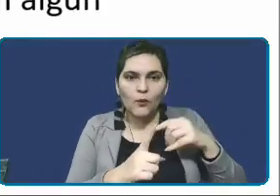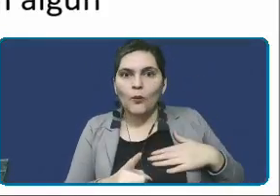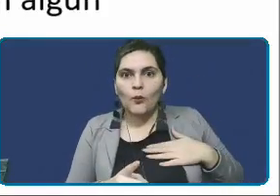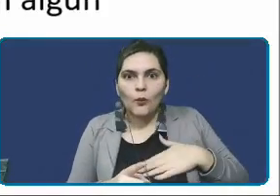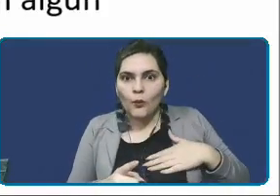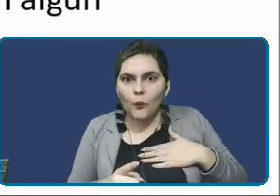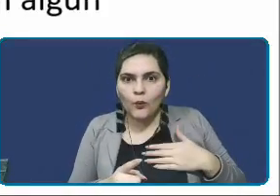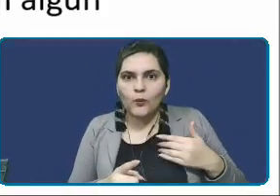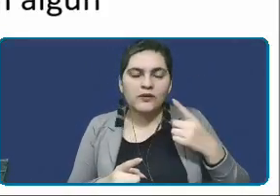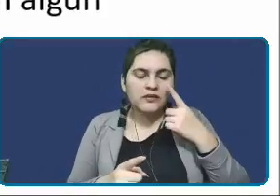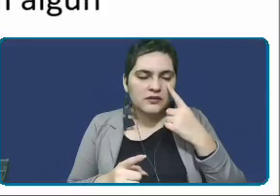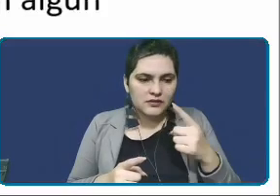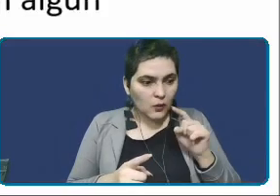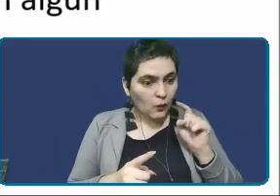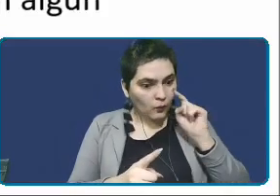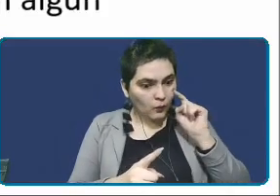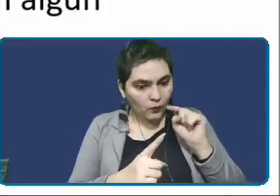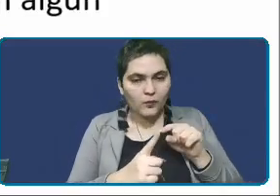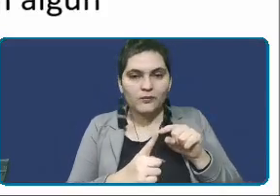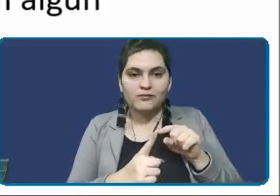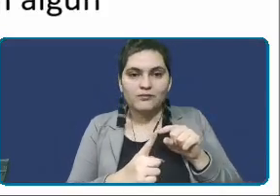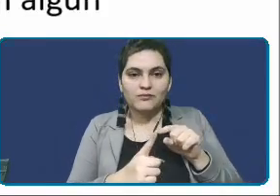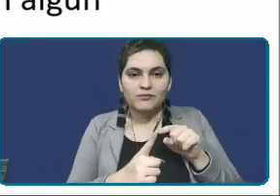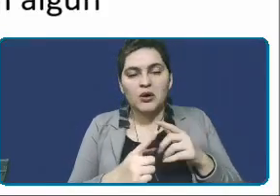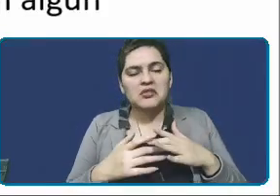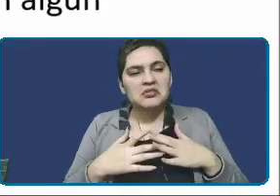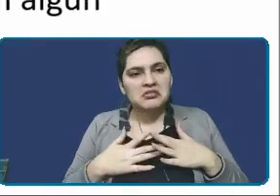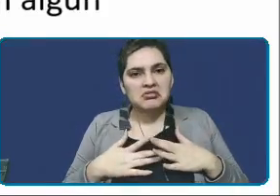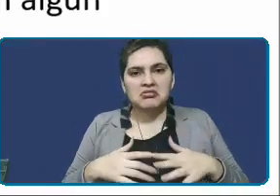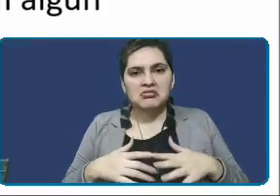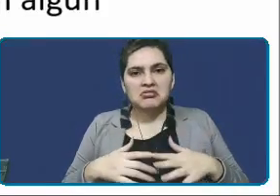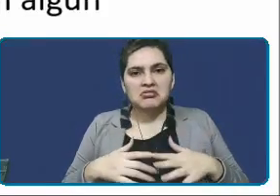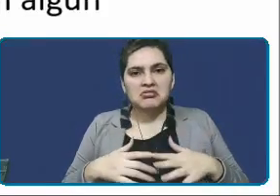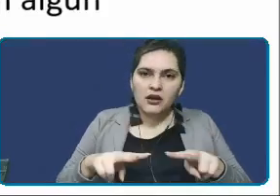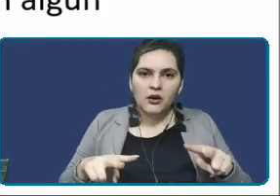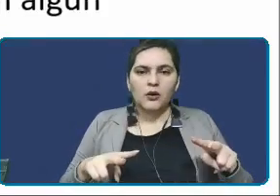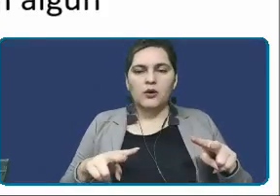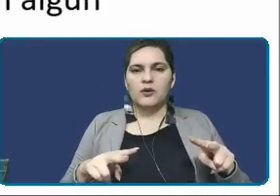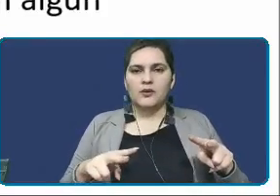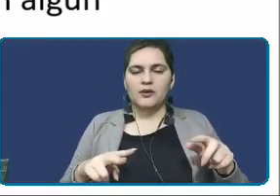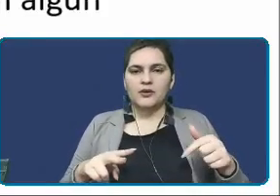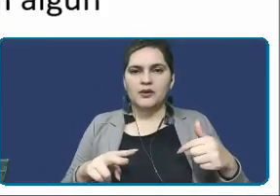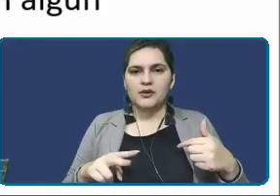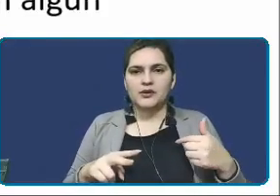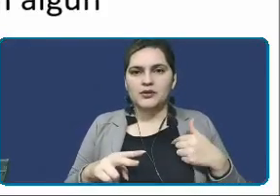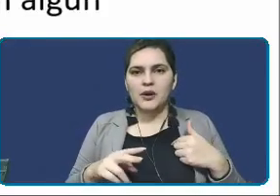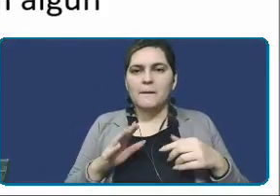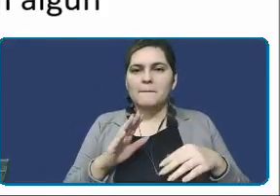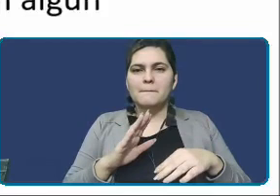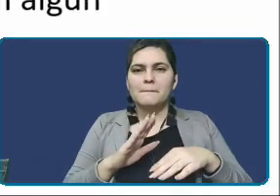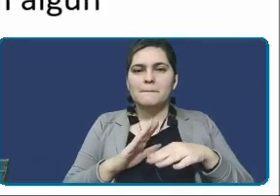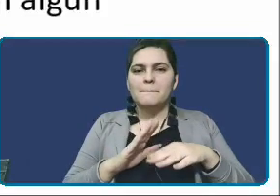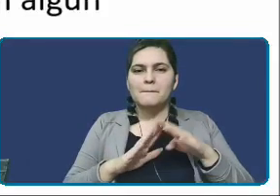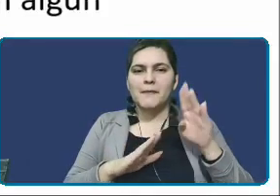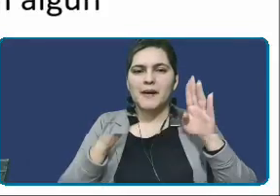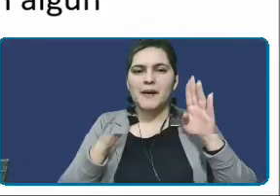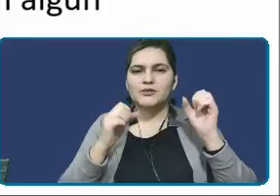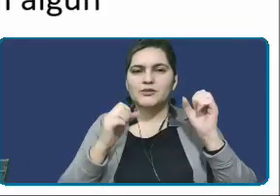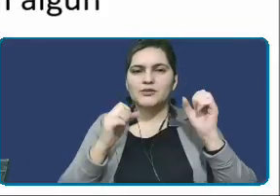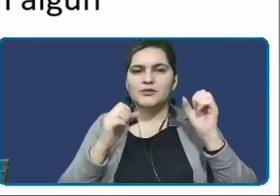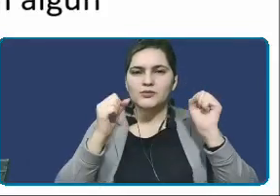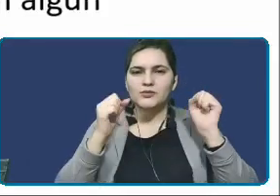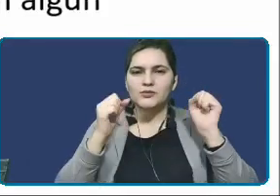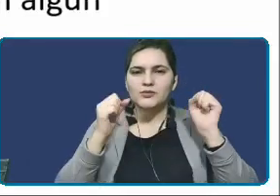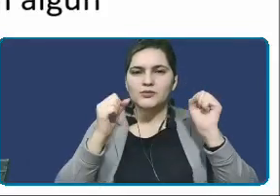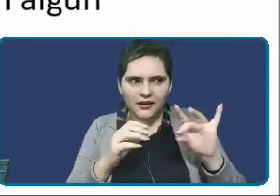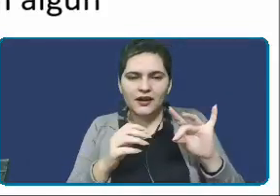más lo tranquiliza, o eso es lo que más le da la posibilidad de encontrarlo